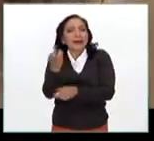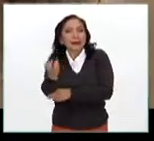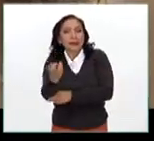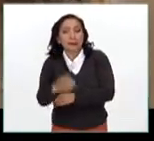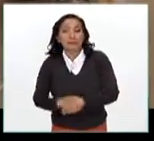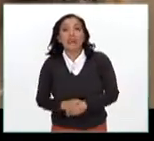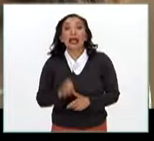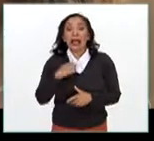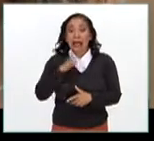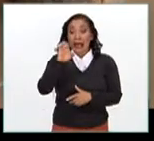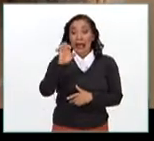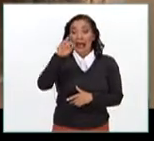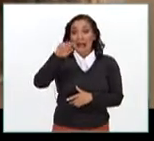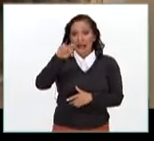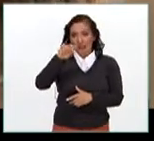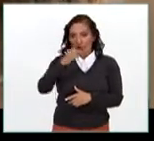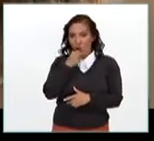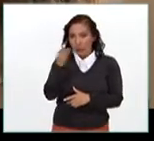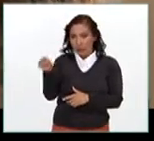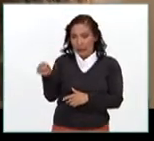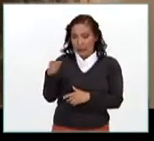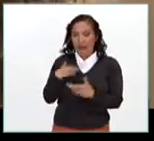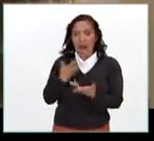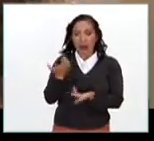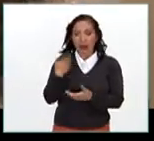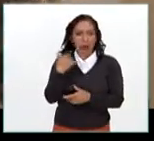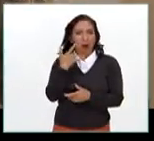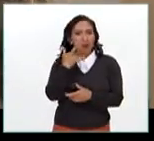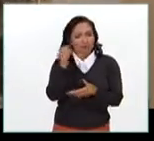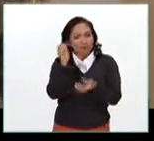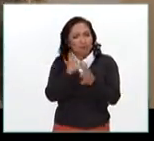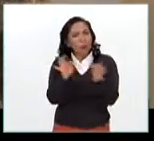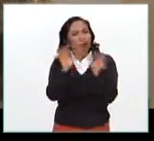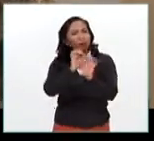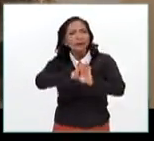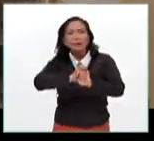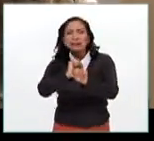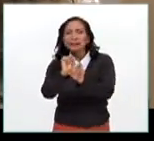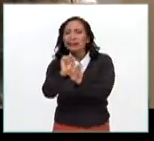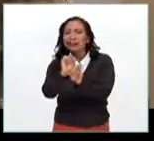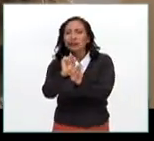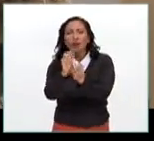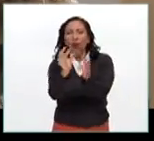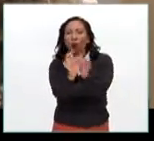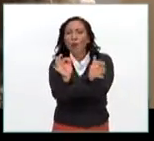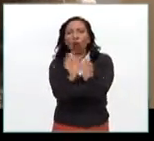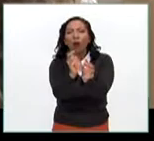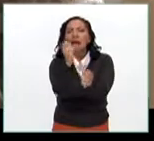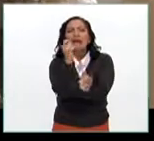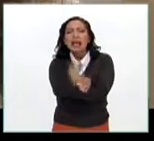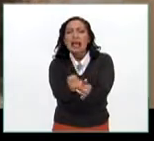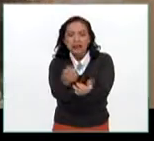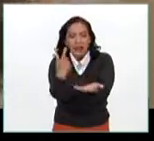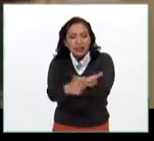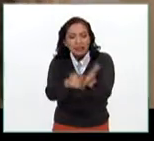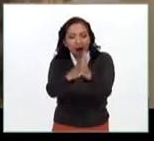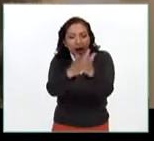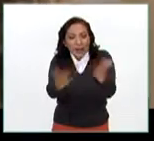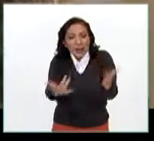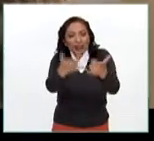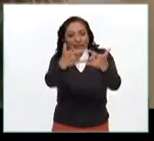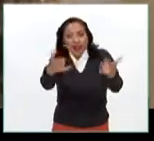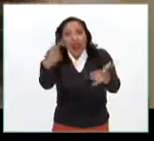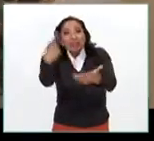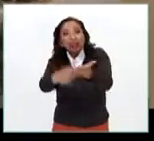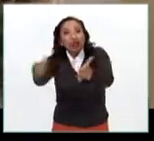suceden, ¿no? Y Ernesto, de una manera muy amable, explica qué es lo que pasa